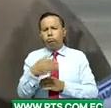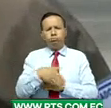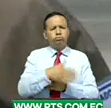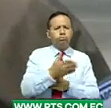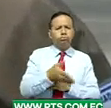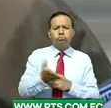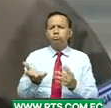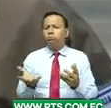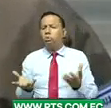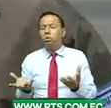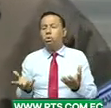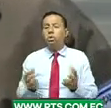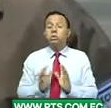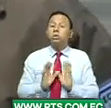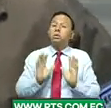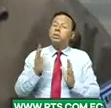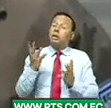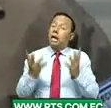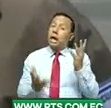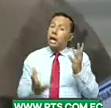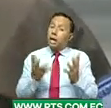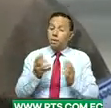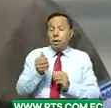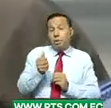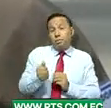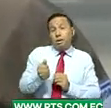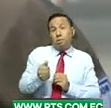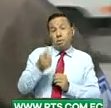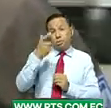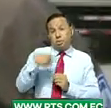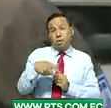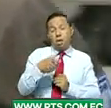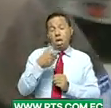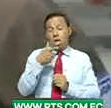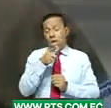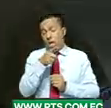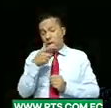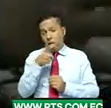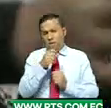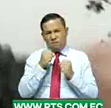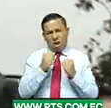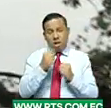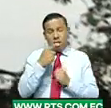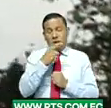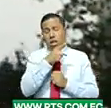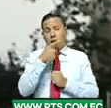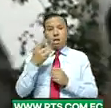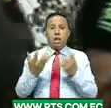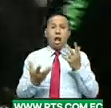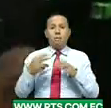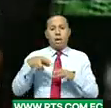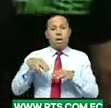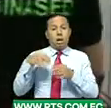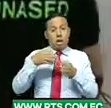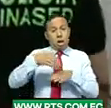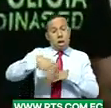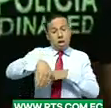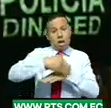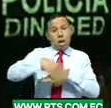presumir que debido al exceso de la ingesta de alcohol cruzó la calle y pudo haber